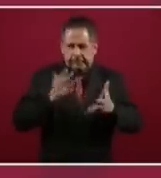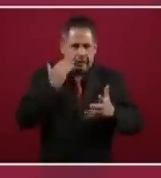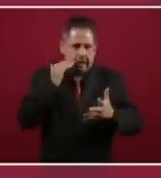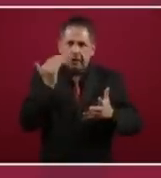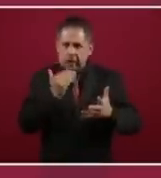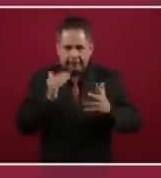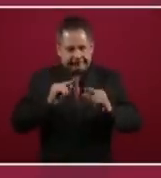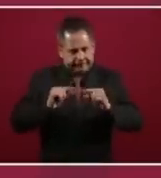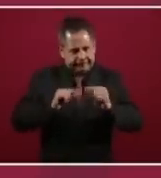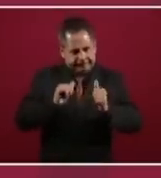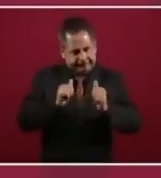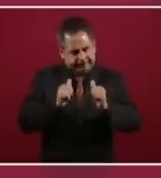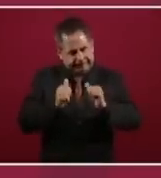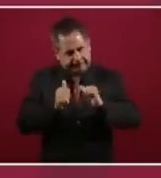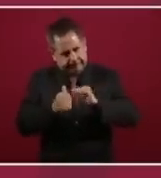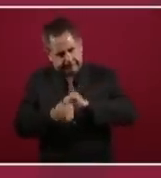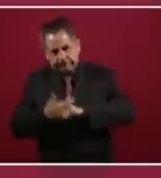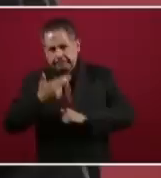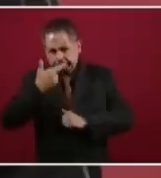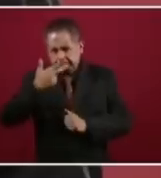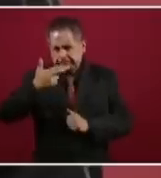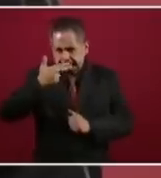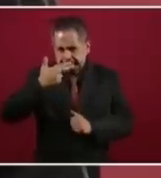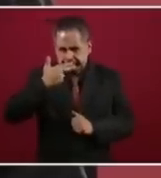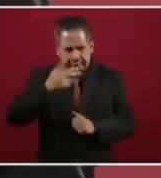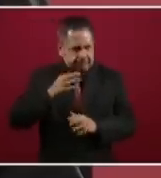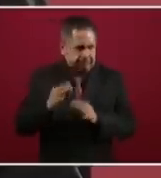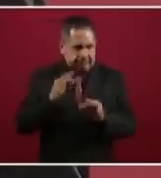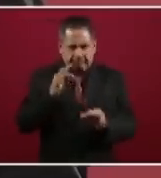de medicinas. Hay